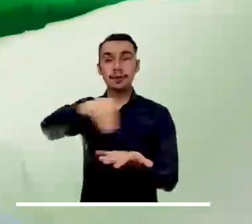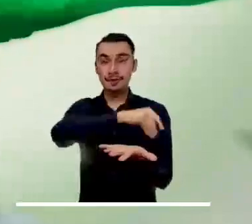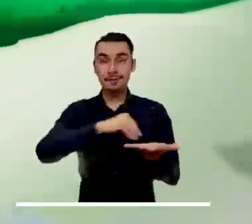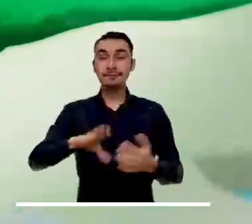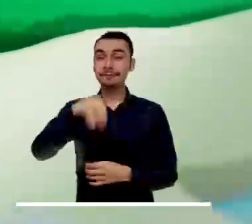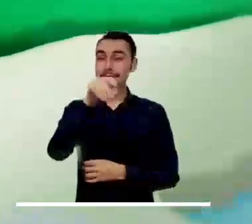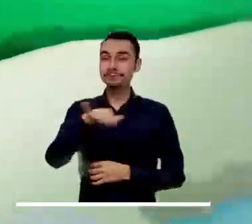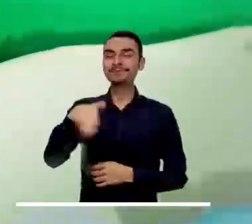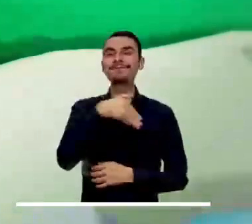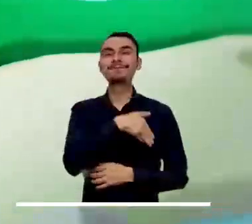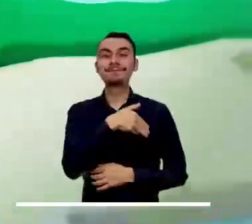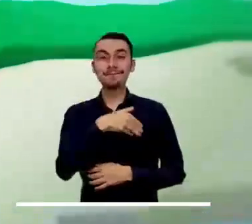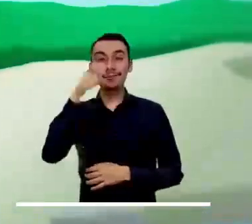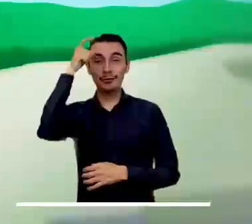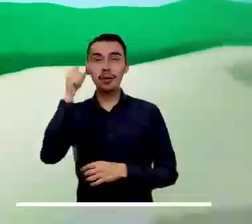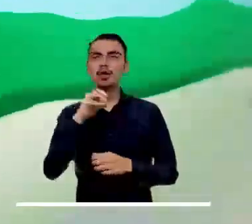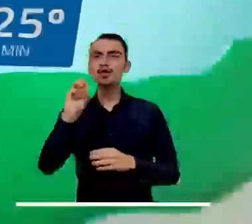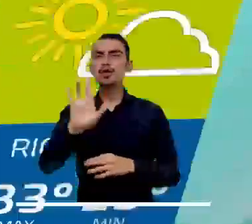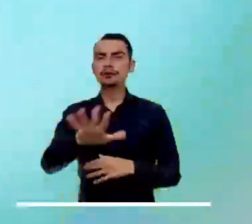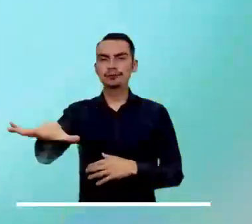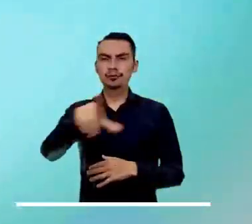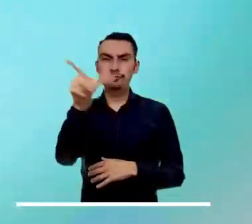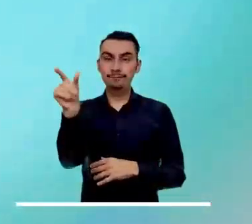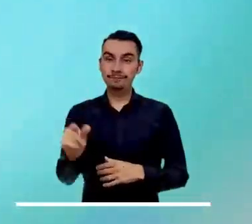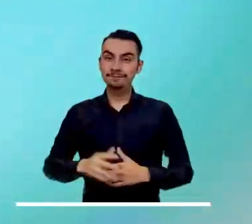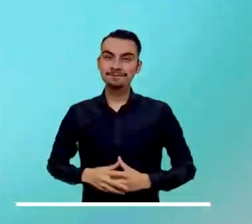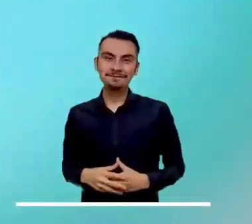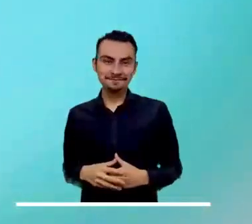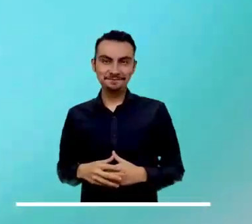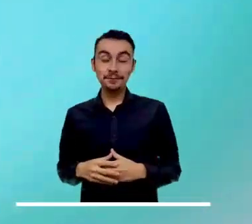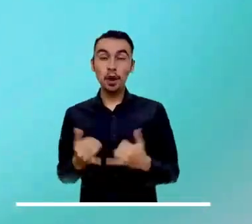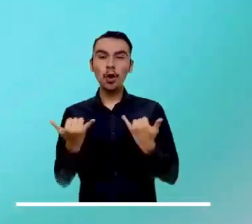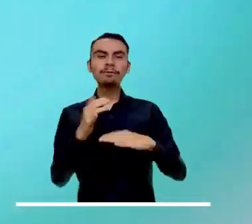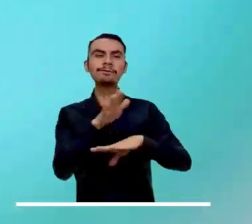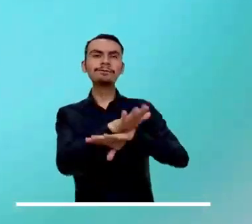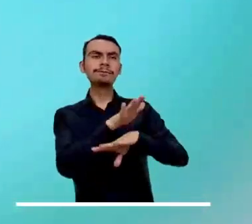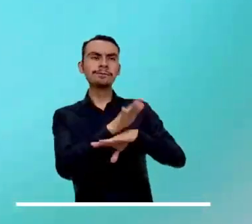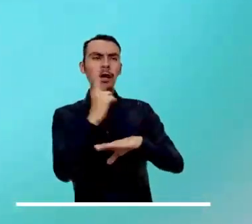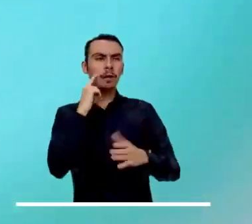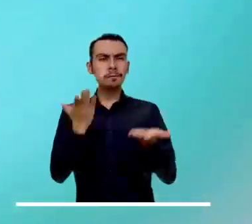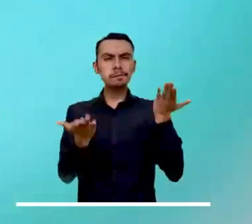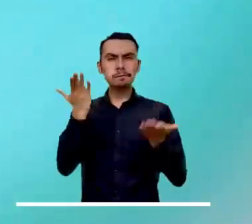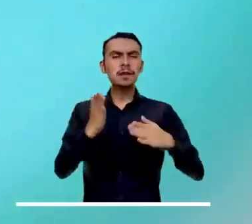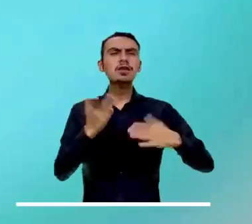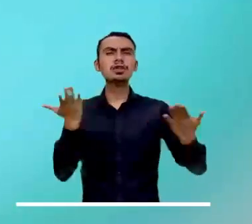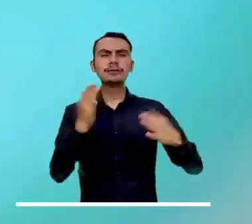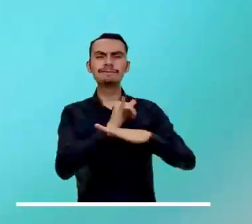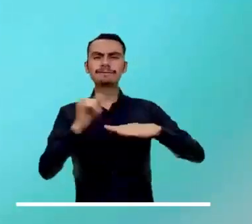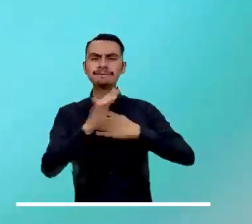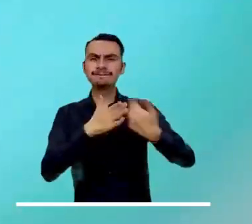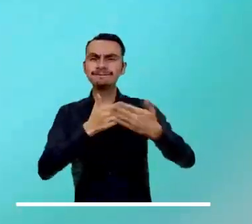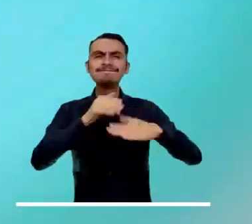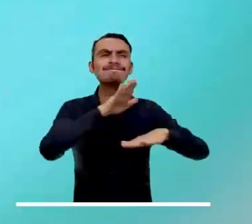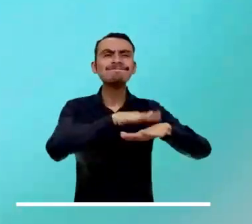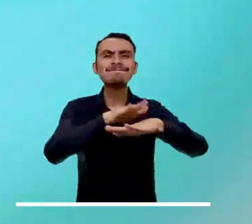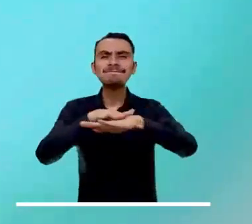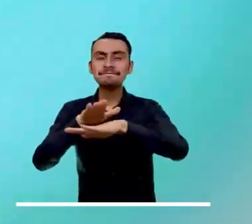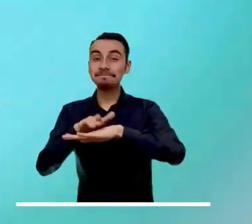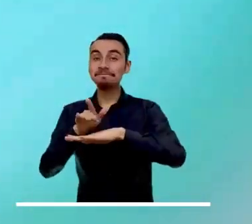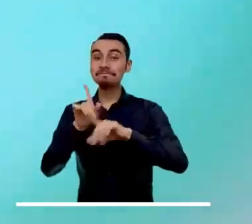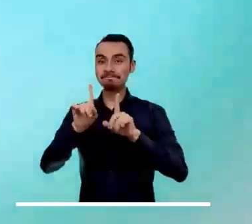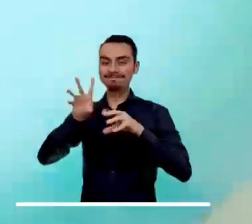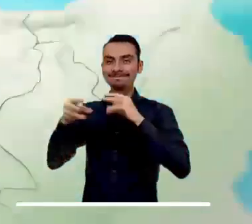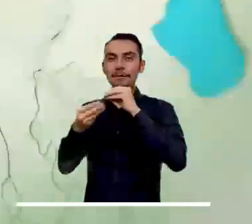Atlántico. Un cielo mayormente nublado se prevé en el archipiélago, donde se esperan lluvias intermitentes durante la